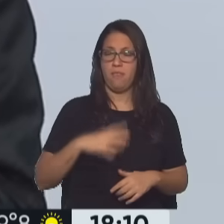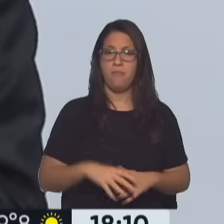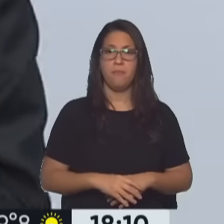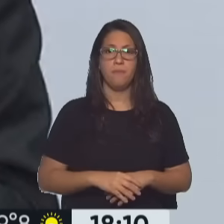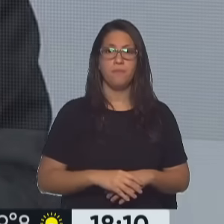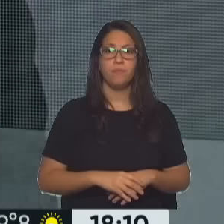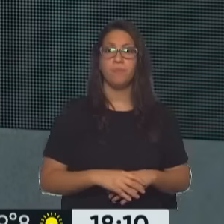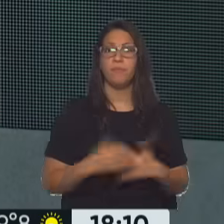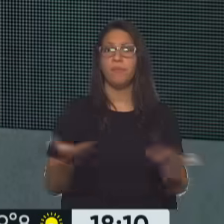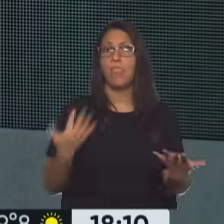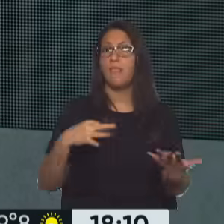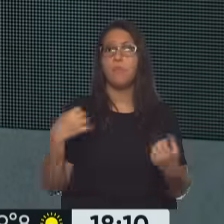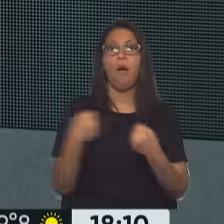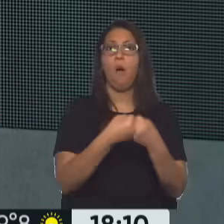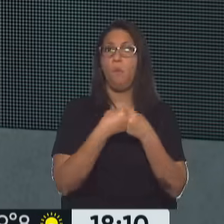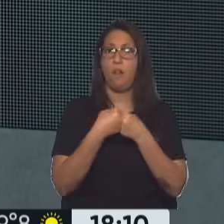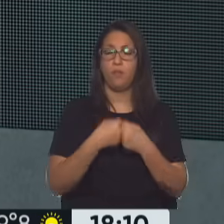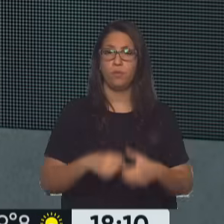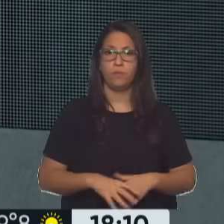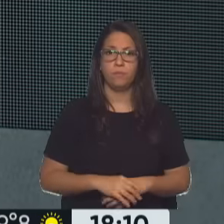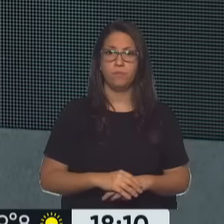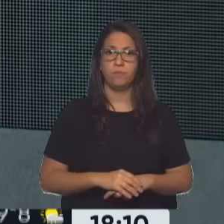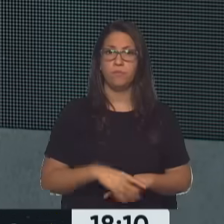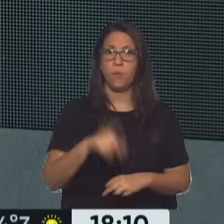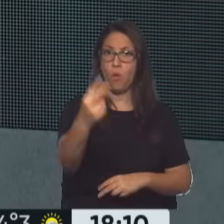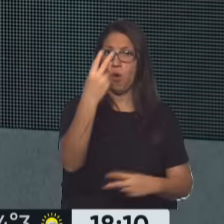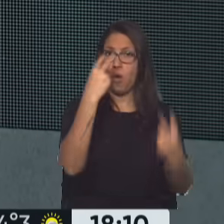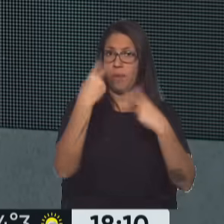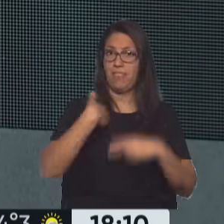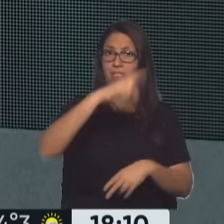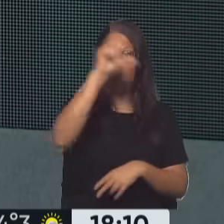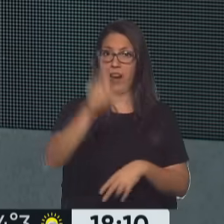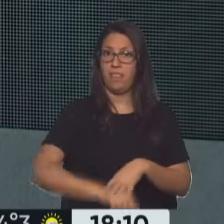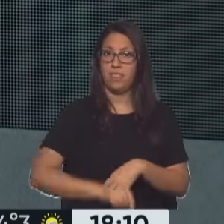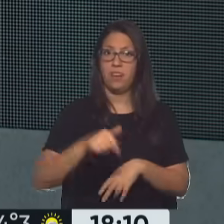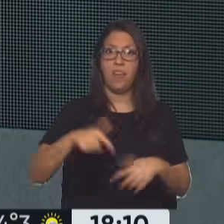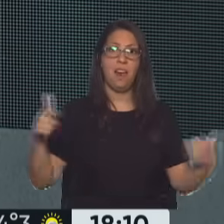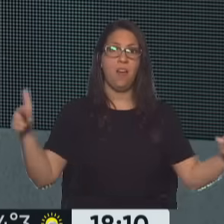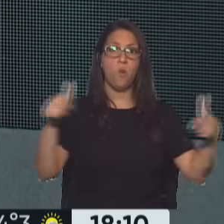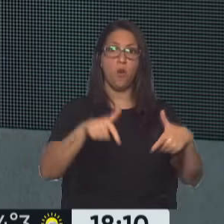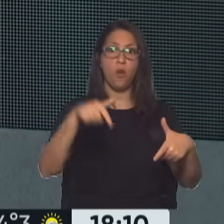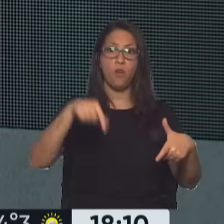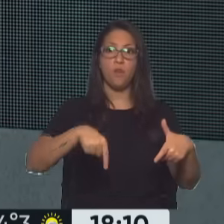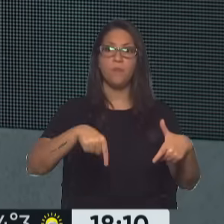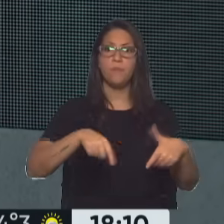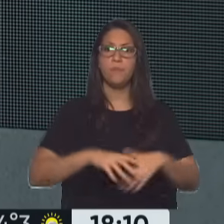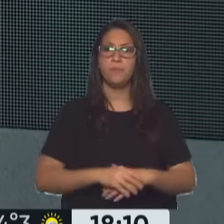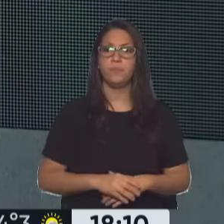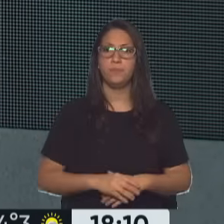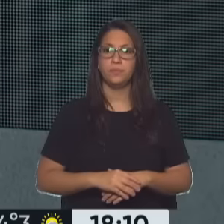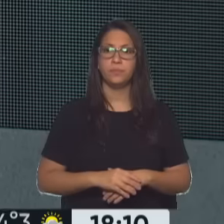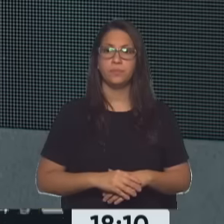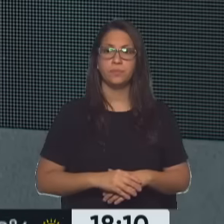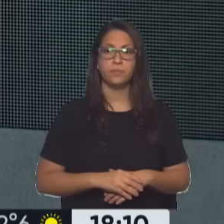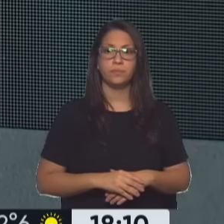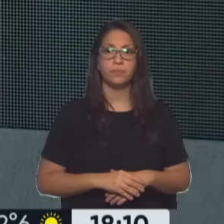el de establecer acuerdos. Vos los estás viendo en todo el país. Esta reunión y este